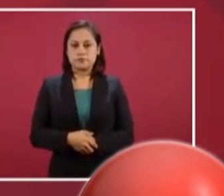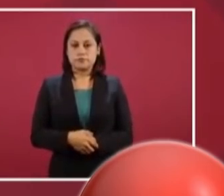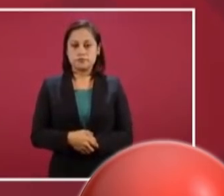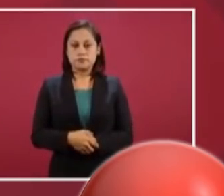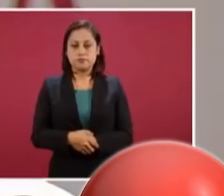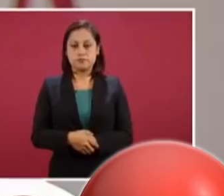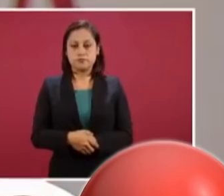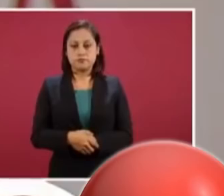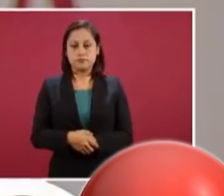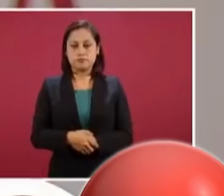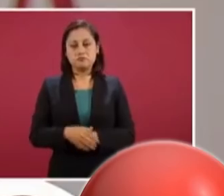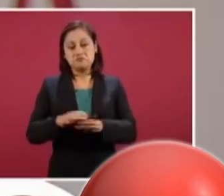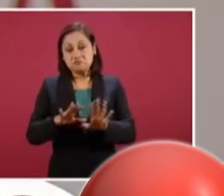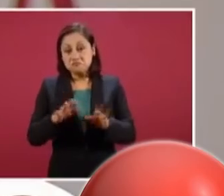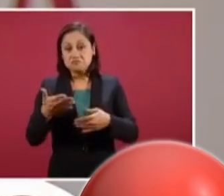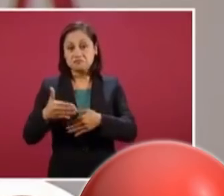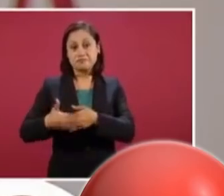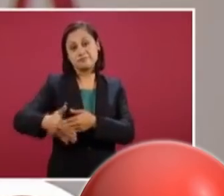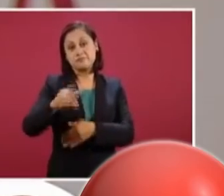como mínimo